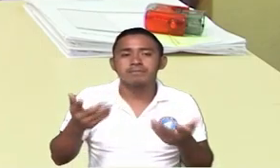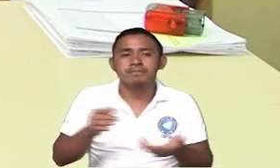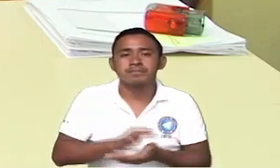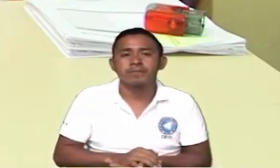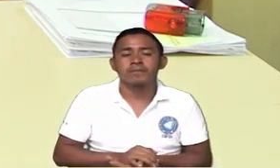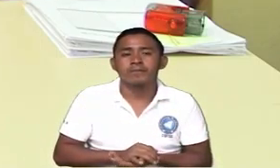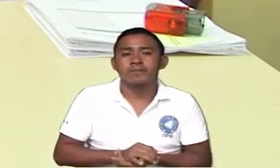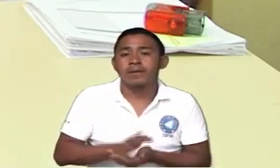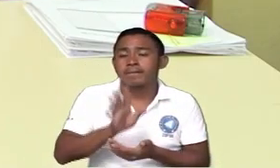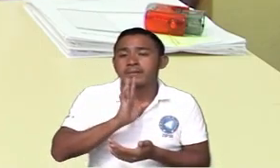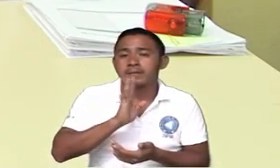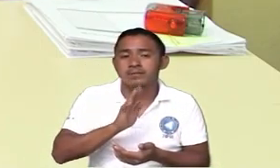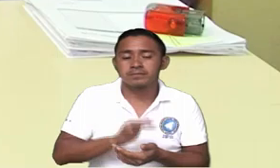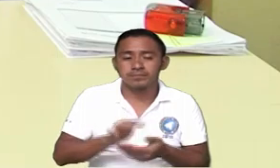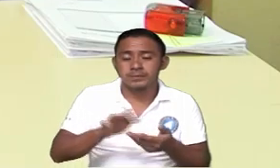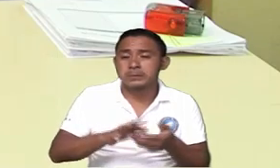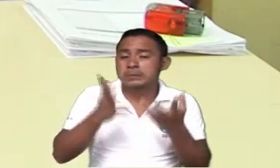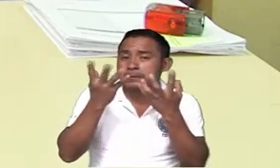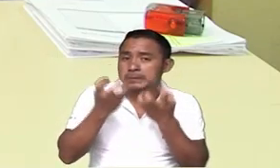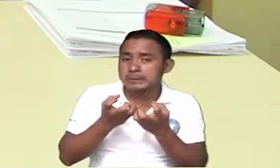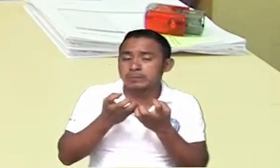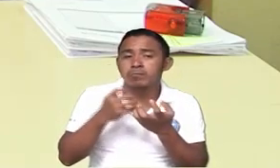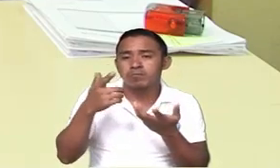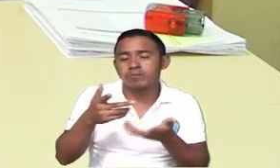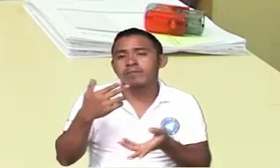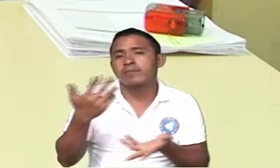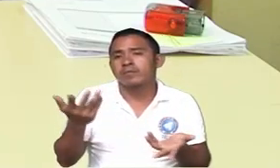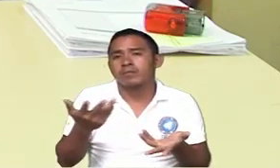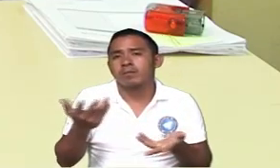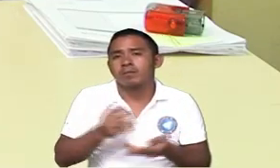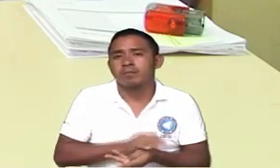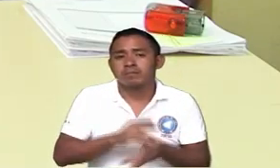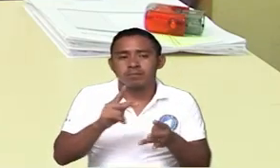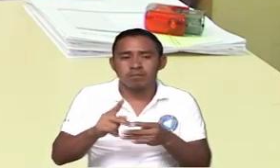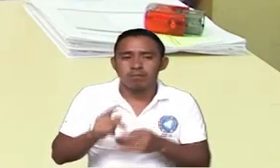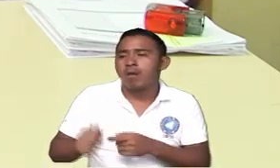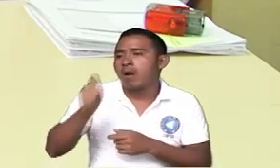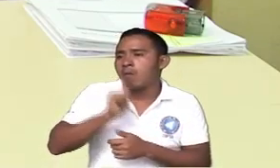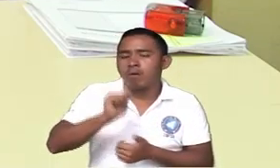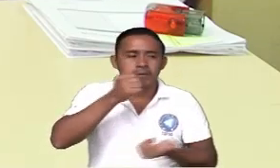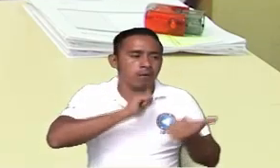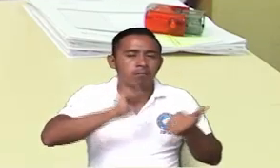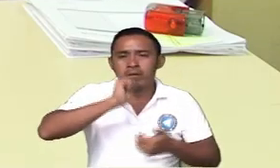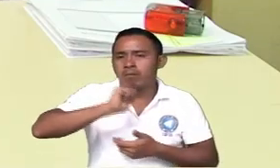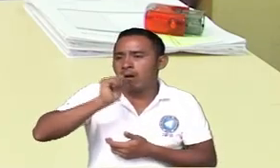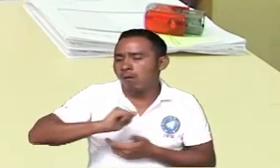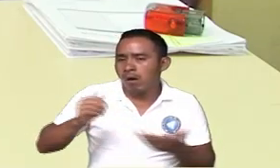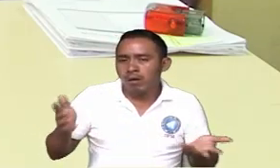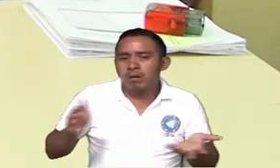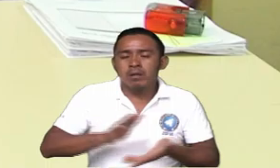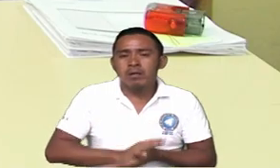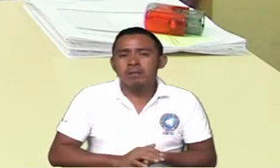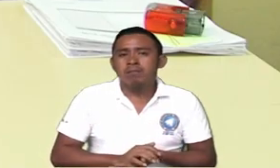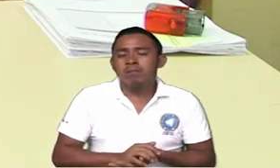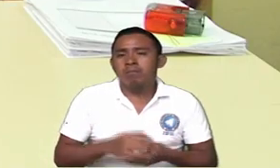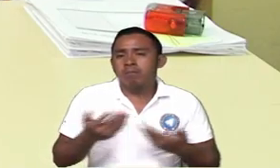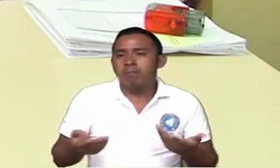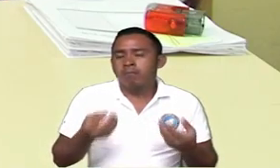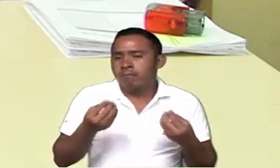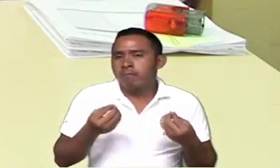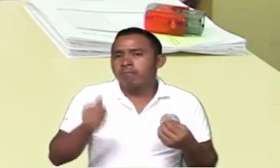Como la palabra lo indica, esa resequedad, pues el tratamiento va a ser que el paciente esté tomando abundante líquido para que pueda